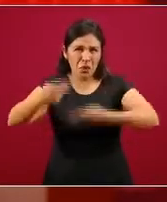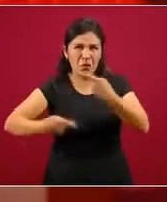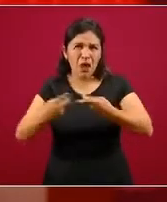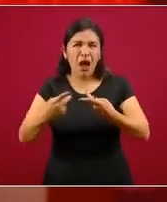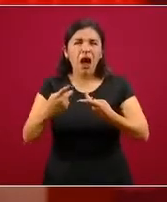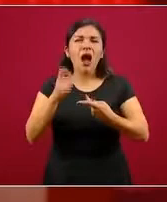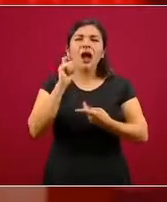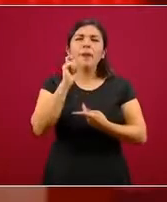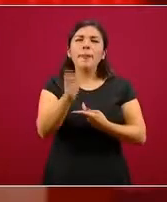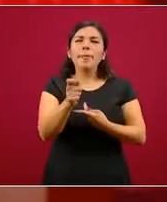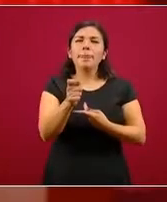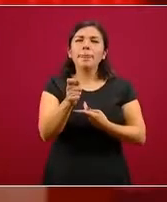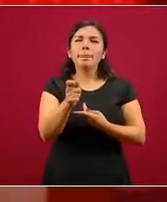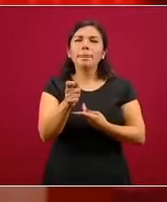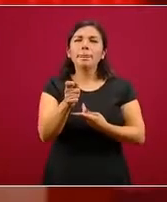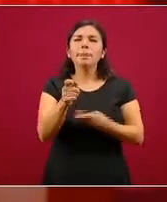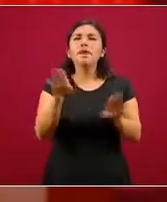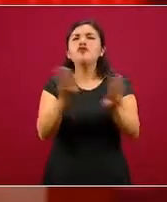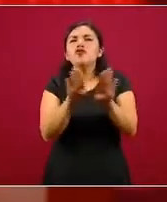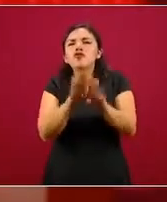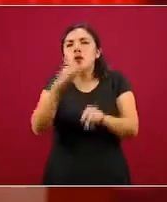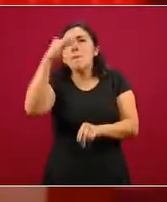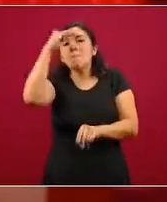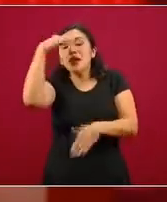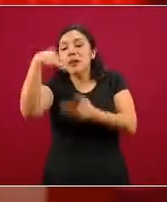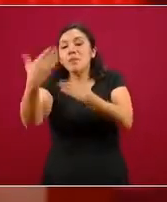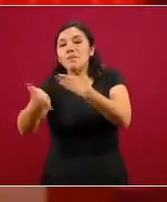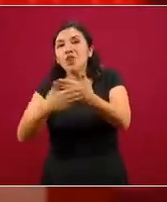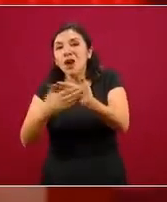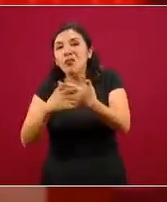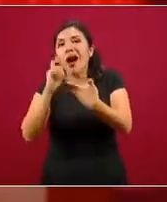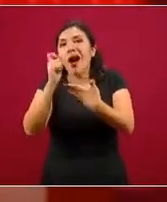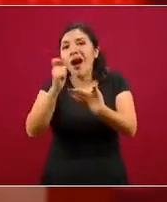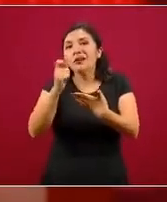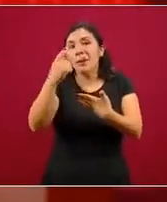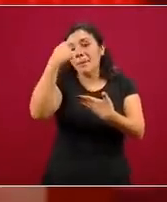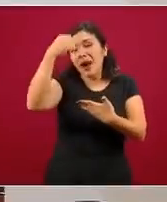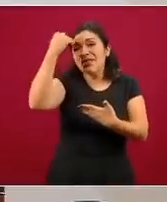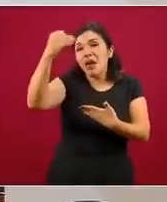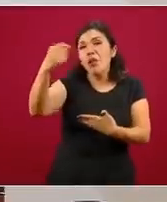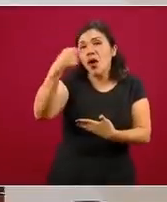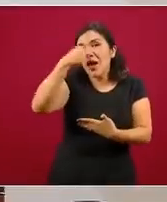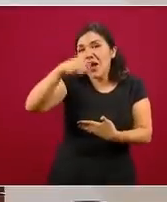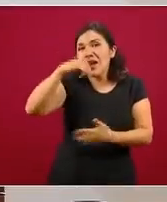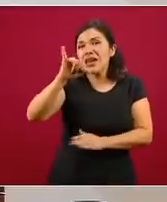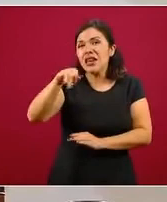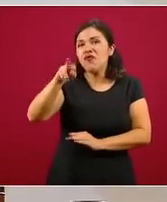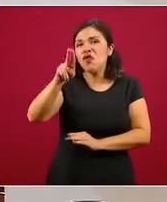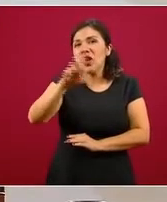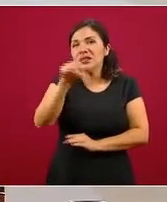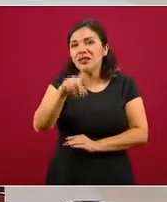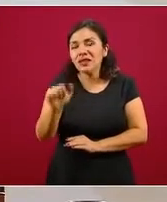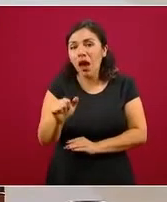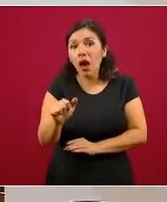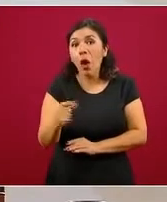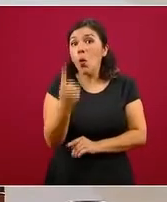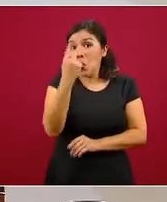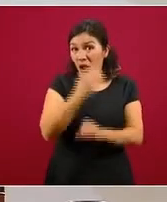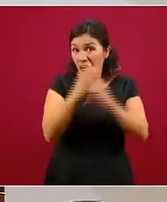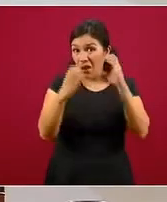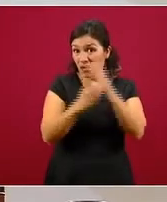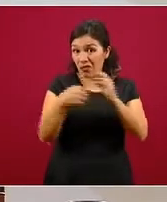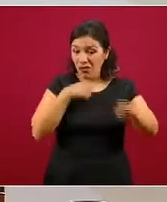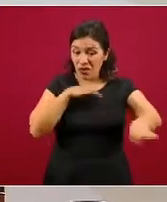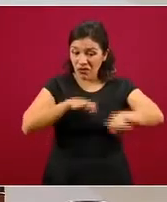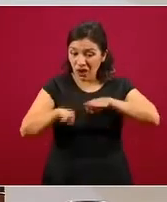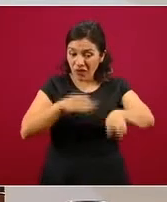sobre los escenarios próximos en la temporada de influenza, un elemento en el que estamos trabajando